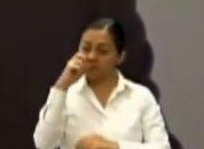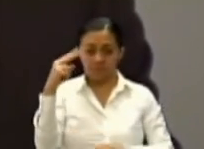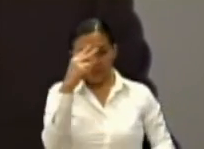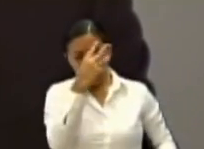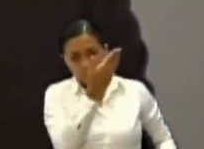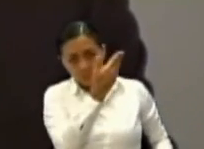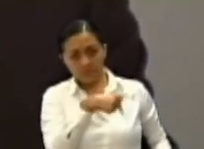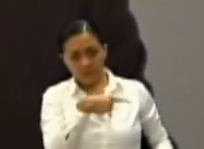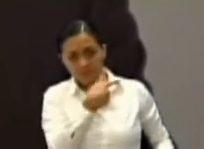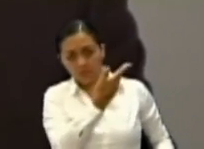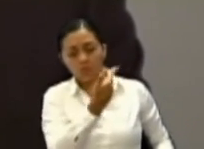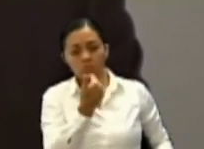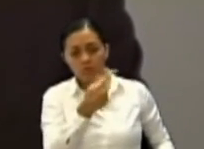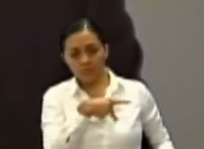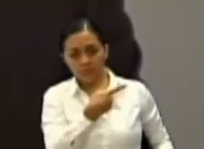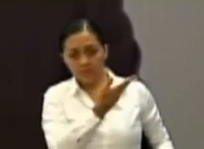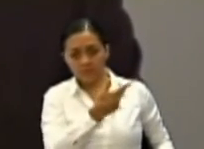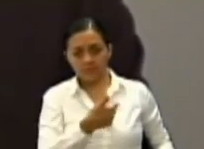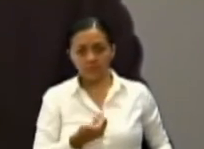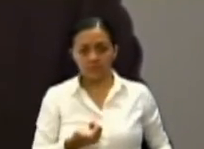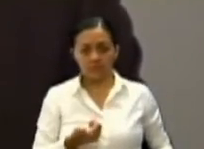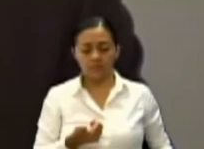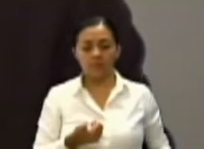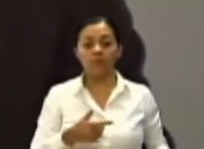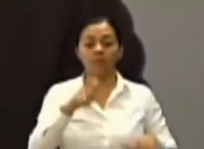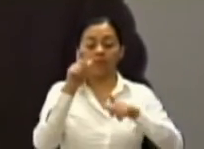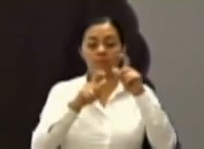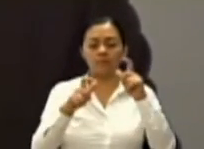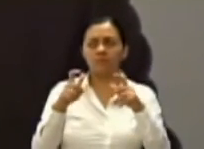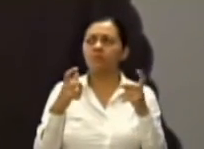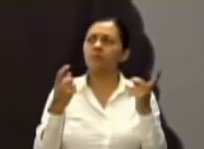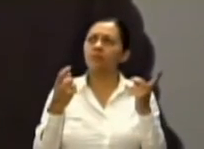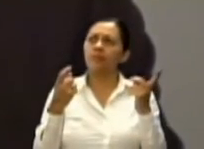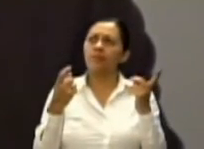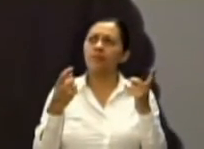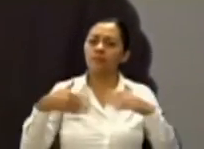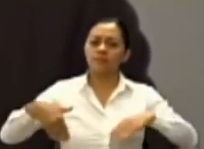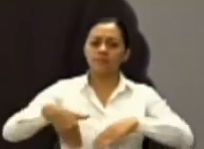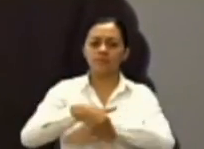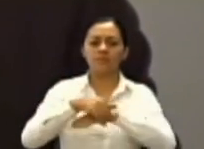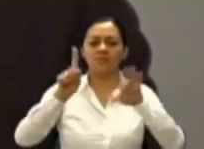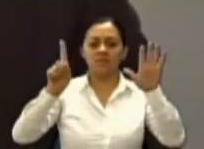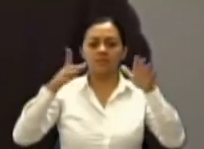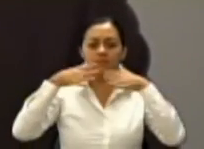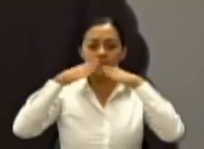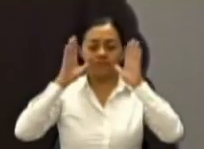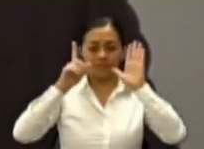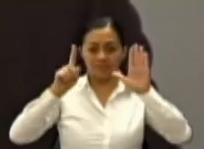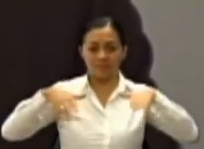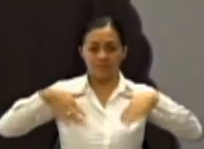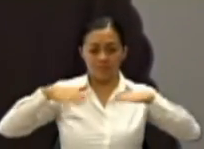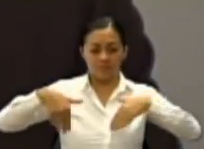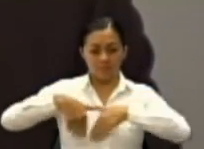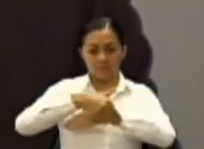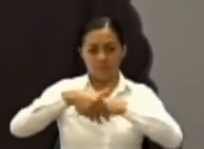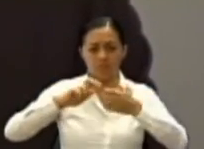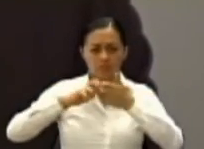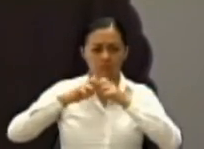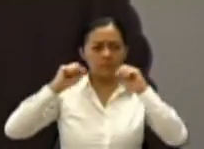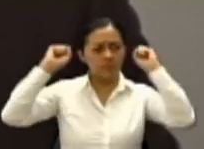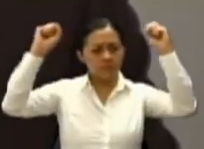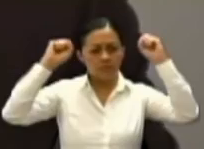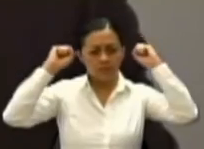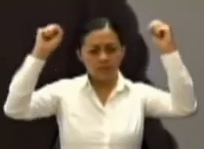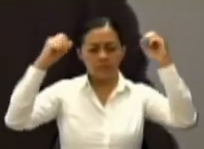el día en que mayor gente tiene nada 34 horas y 25 mil en el último enlace tuve ocho mil personas cuando quisieron llegar a la